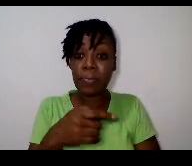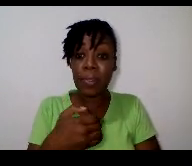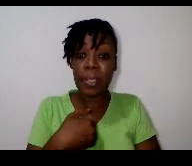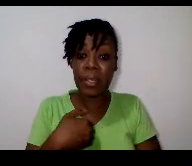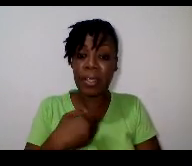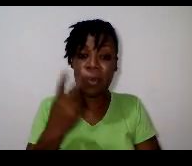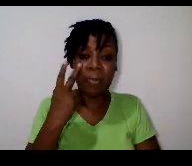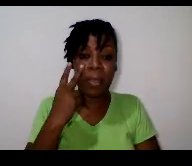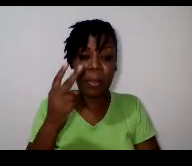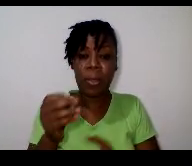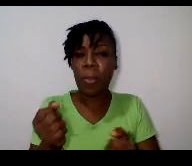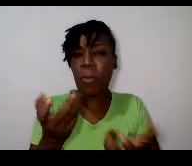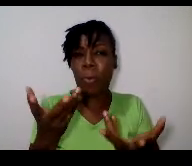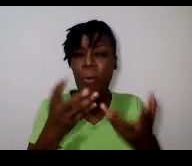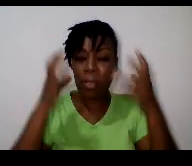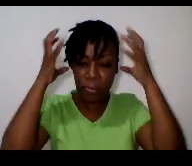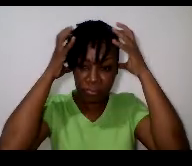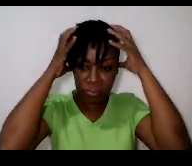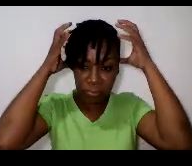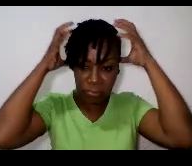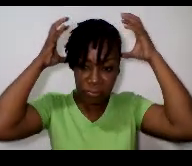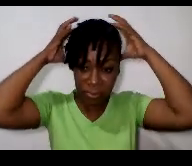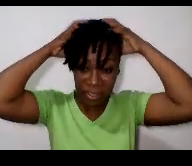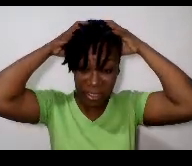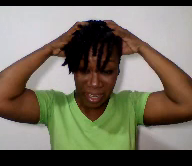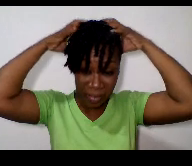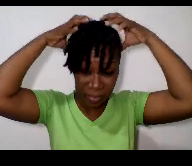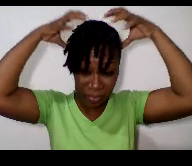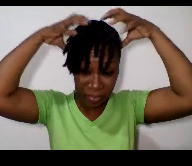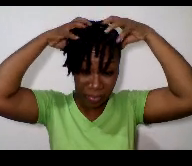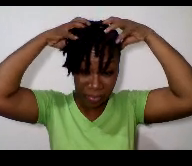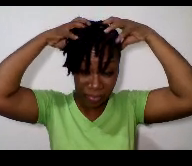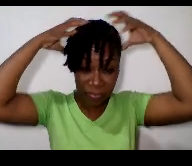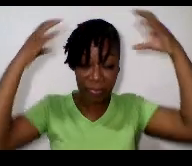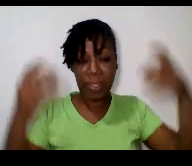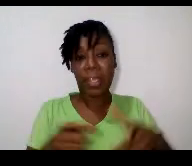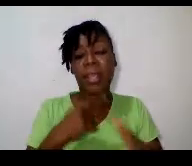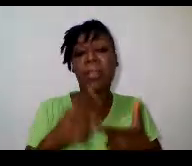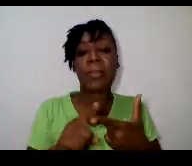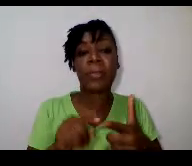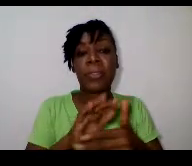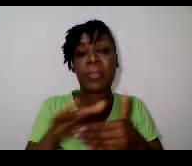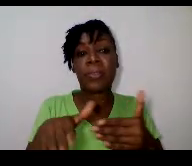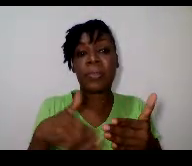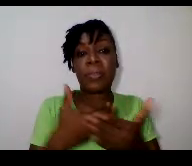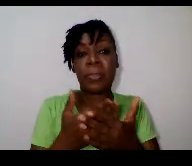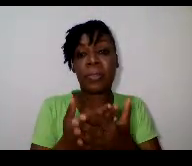inflamación cerebral. Entonces, lavemos los alimentos todos y que sea parte de